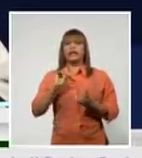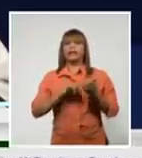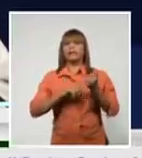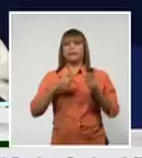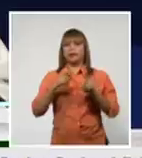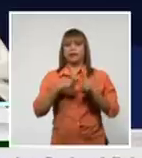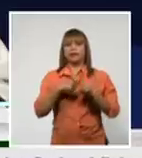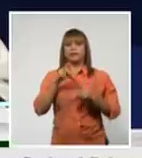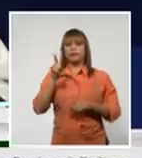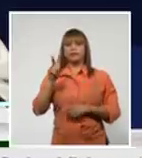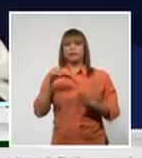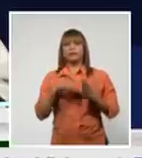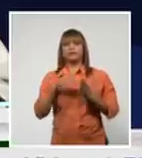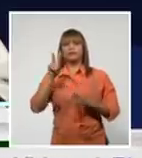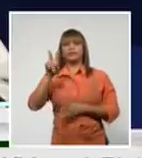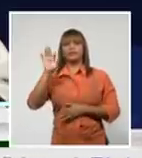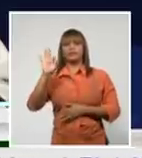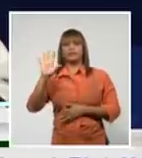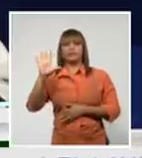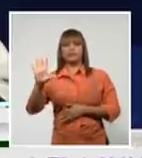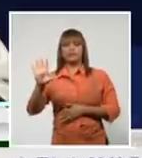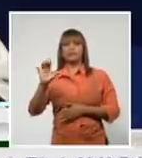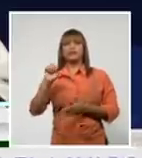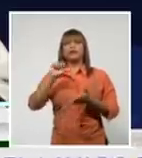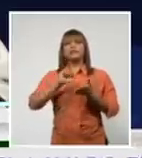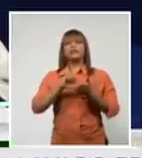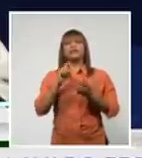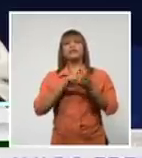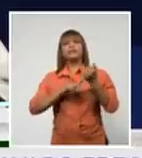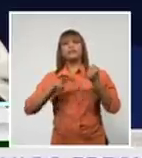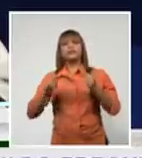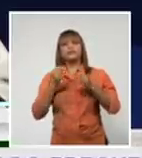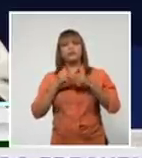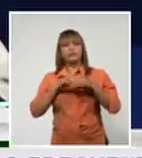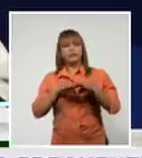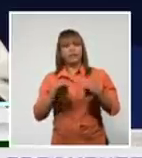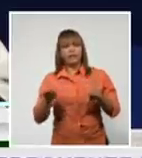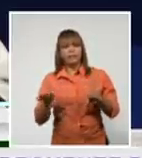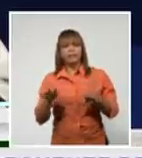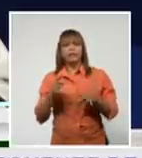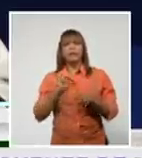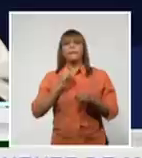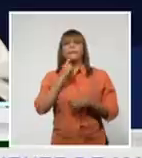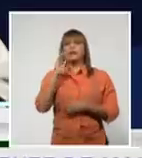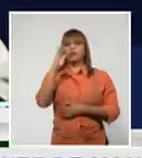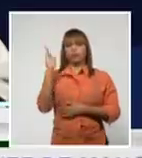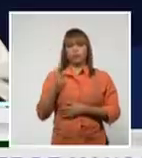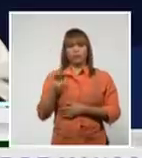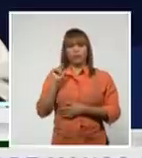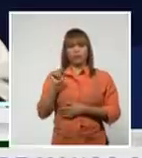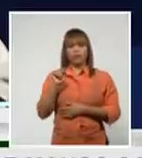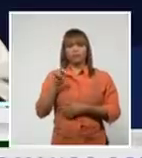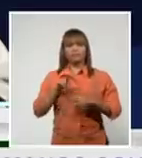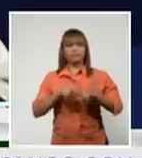2.285. En los de los Centros Provinciales de Higiene, Epidemiología y Microbiología de La